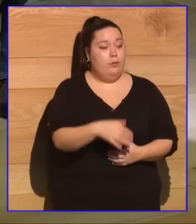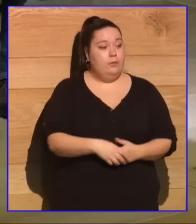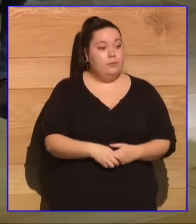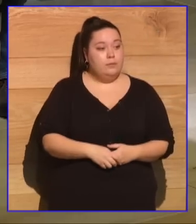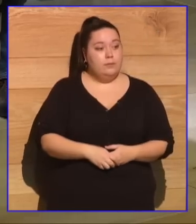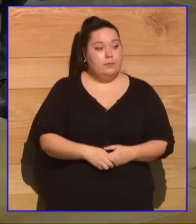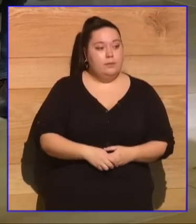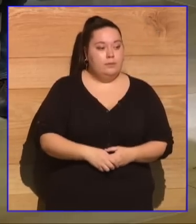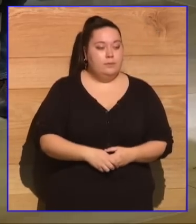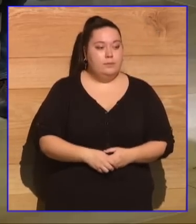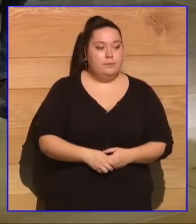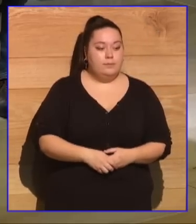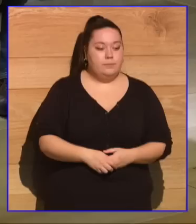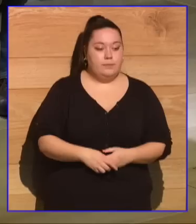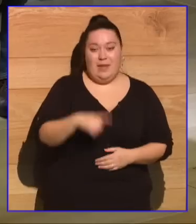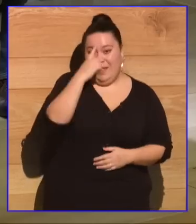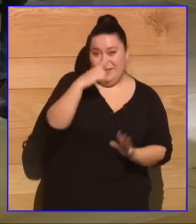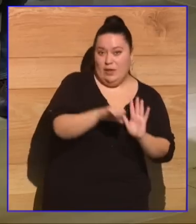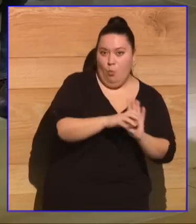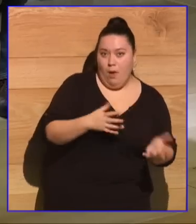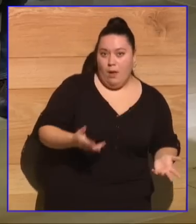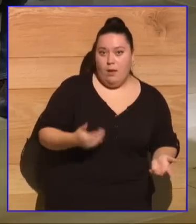No, tío, porque, o sea, que ¿No traumitas... te gusta que